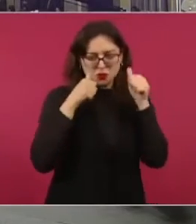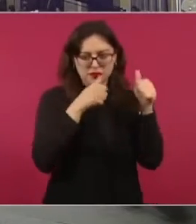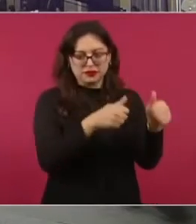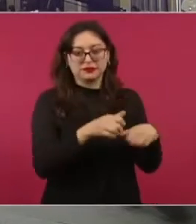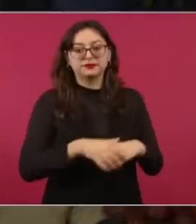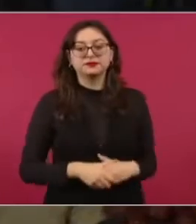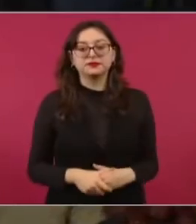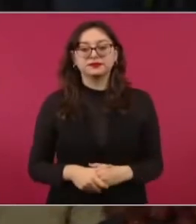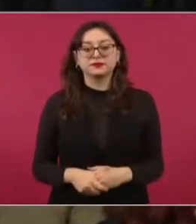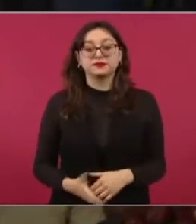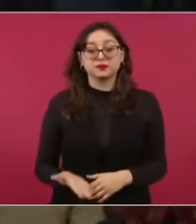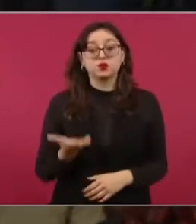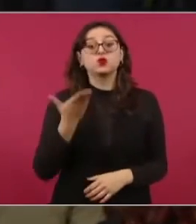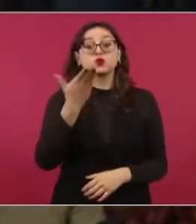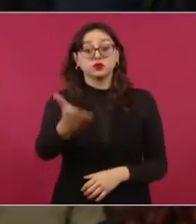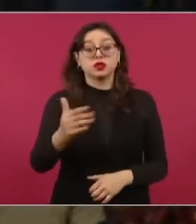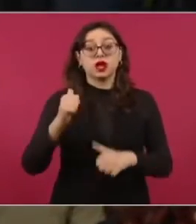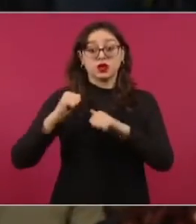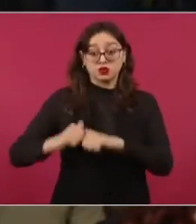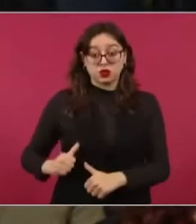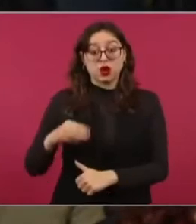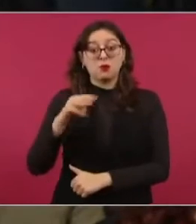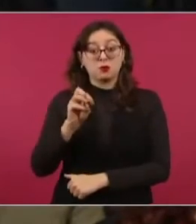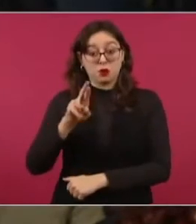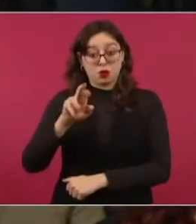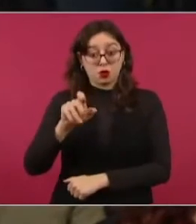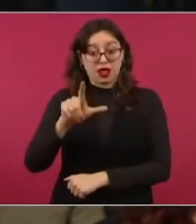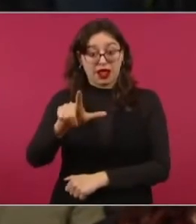no solo la autoridad moral, sino tiene hoy la autoridad